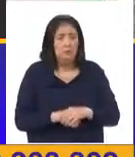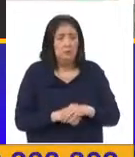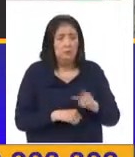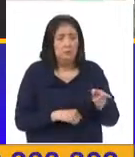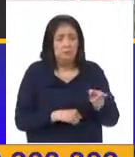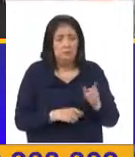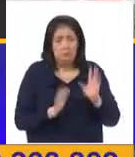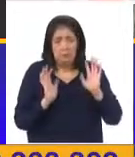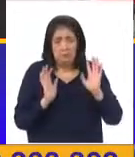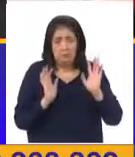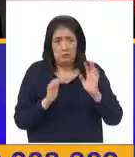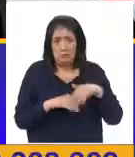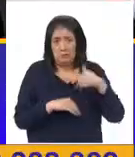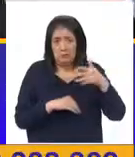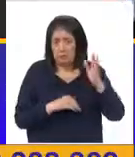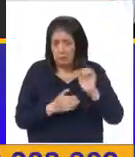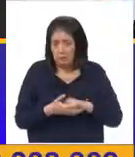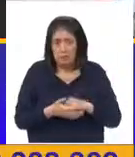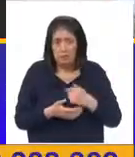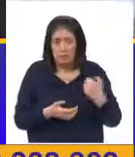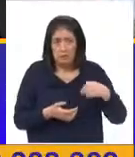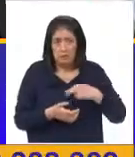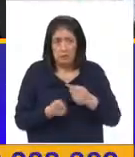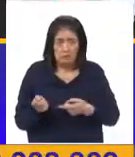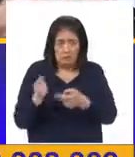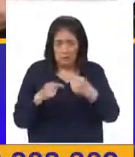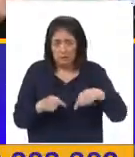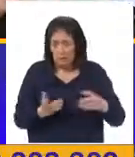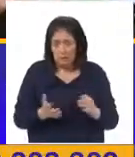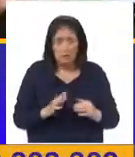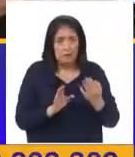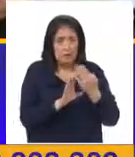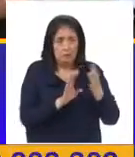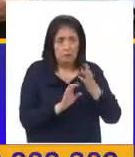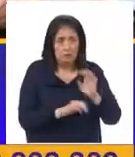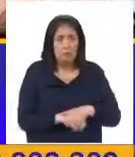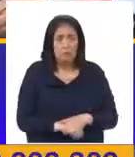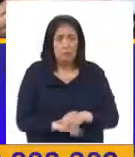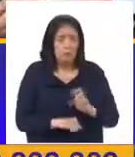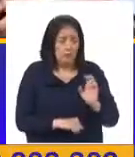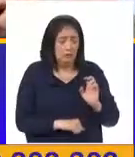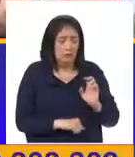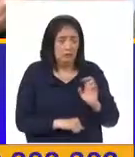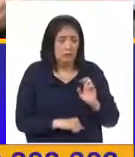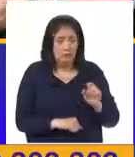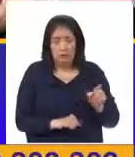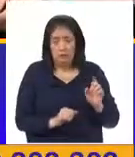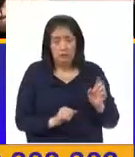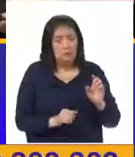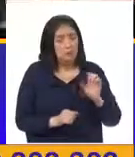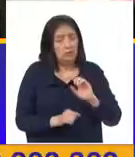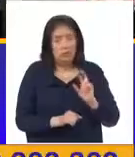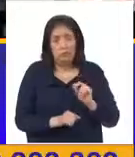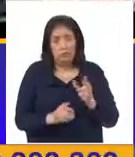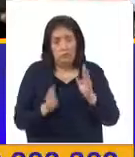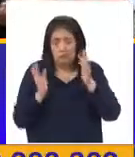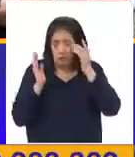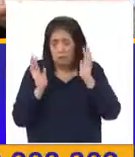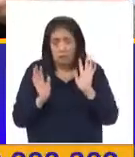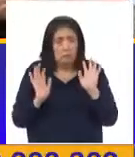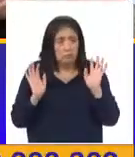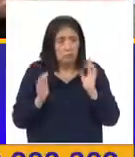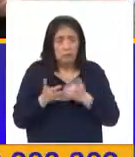pero eso. Eso ha sido después de que se han enterado que estábamos acá en la puerta de Torre Tagle. Realmente ha muy negado importante. Ya esa posibilidad.